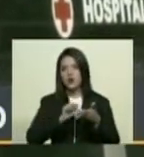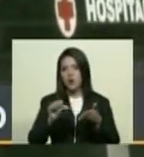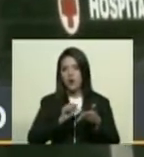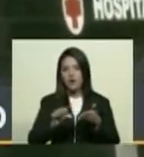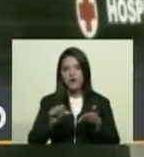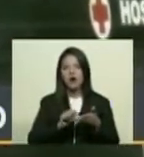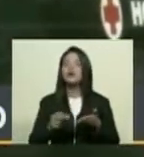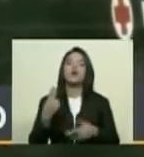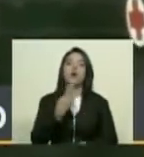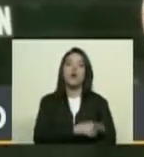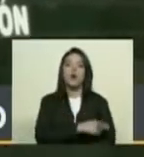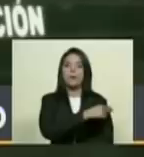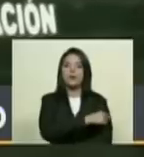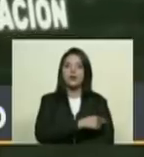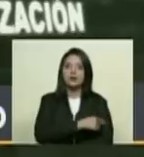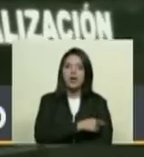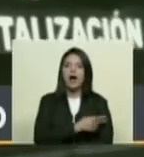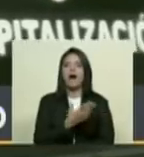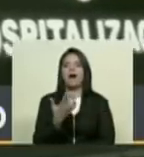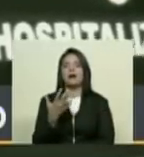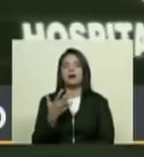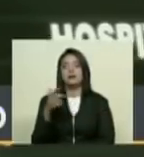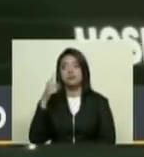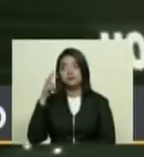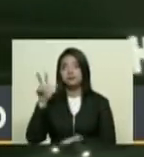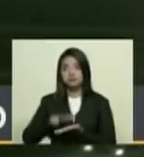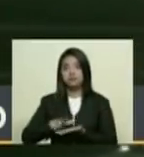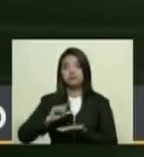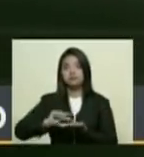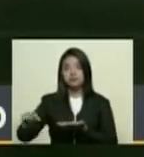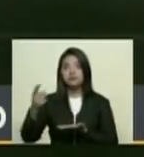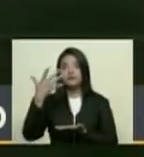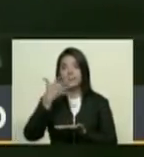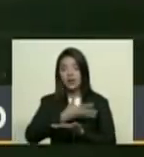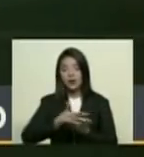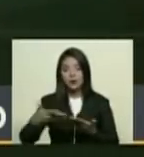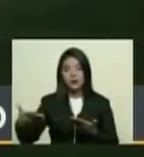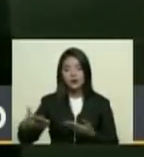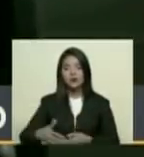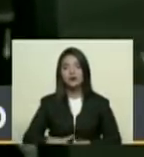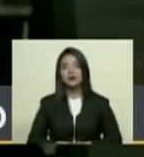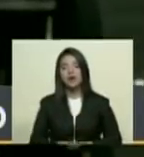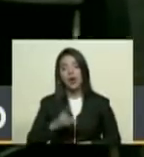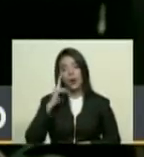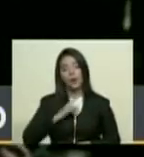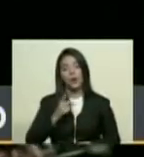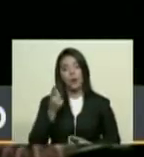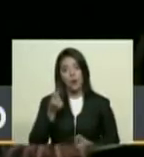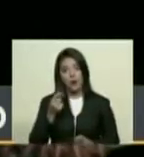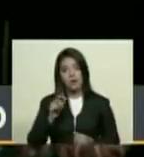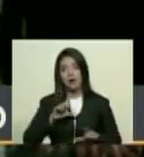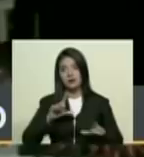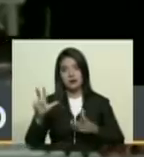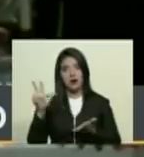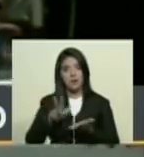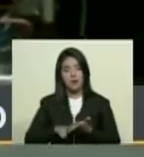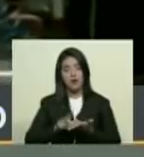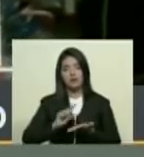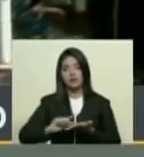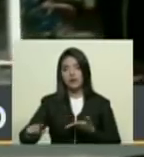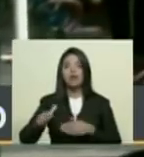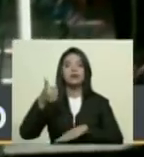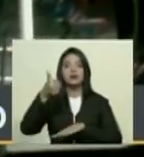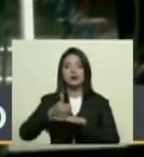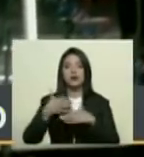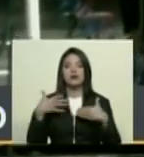de nuestros hospitales, nuestros ambulatorios. Se han aprobado 5 billones de bolívares, director de salud